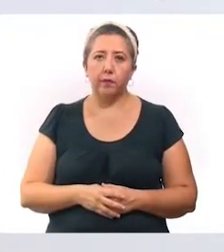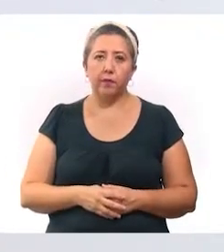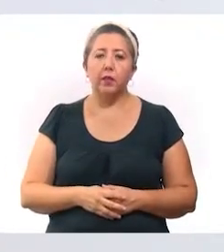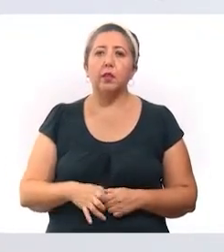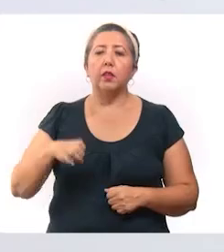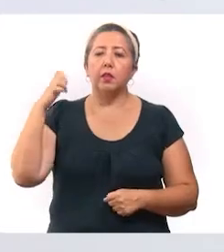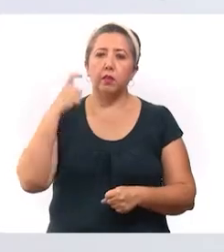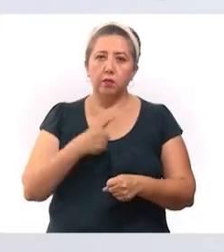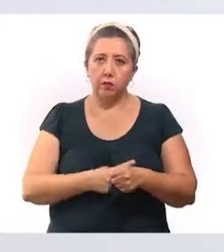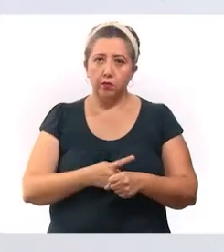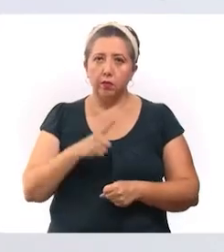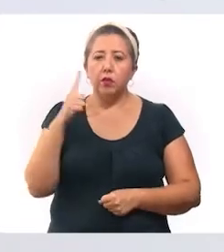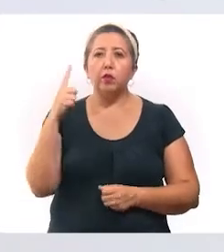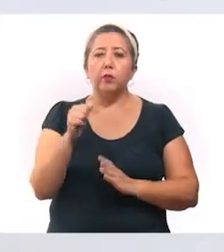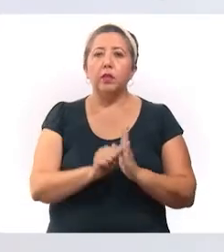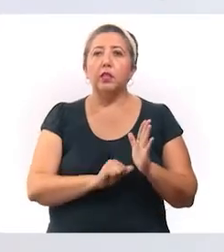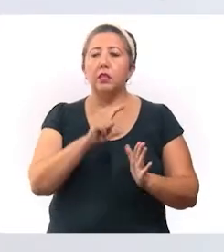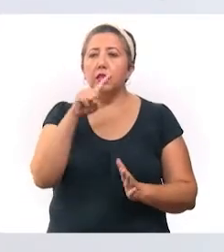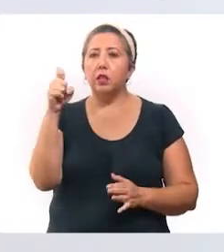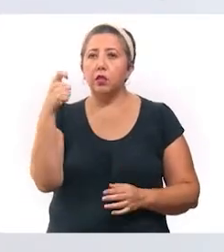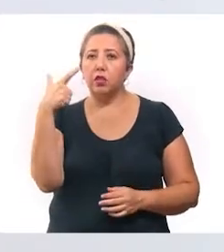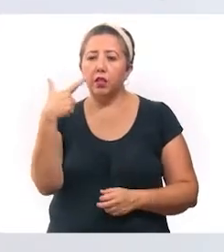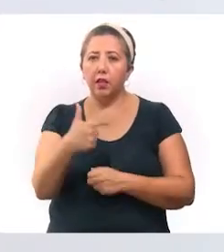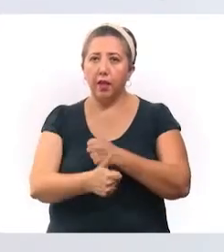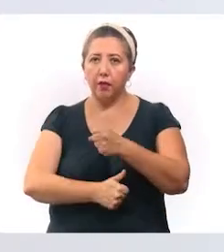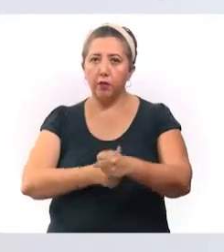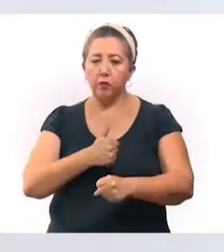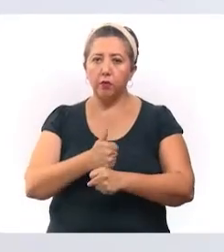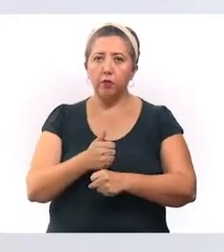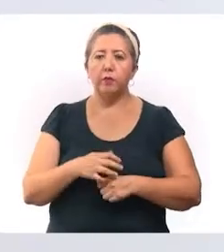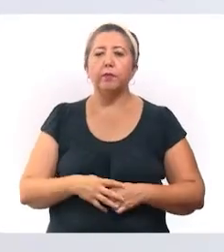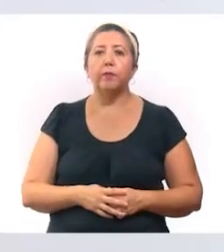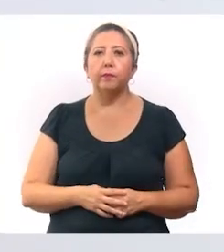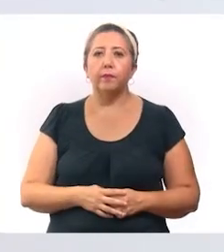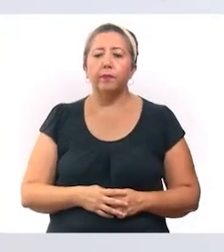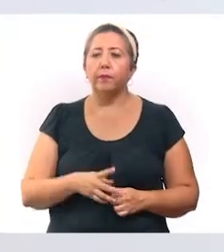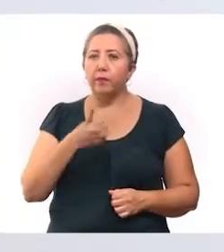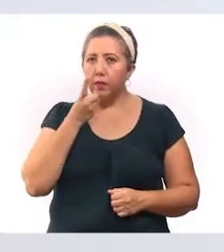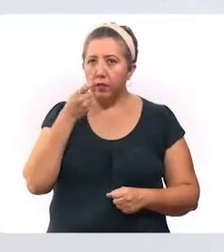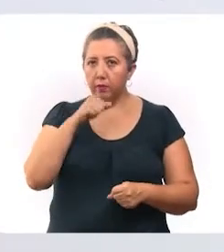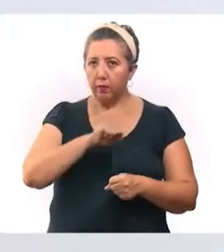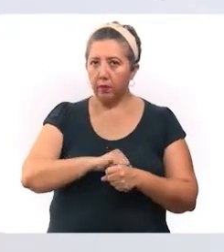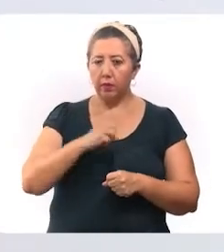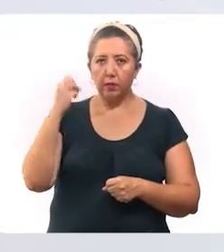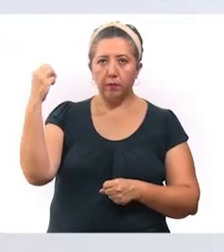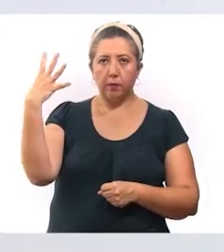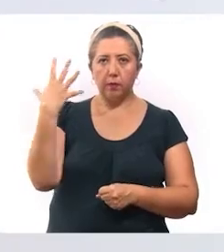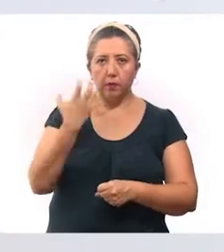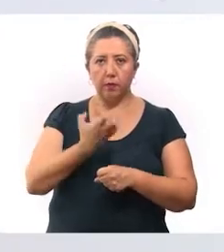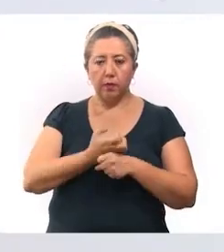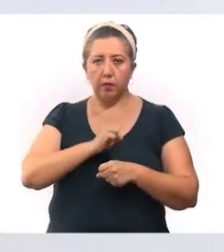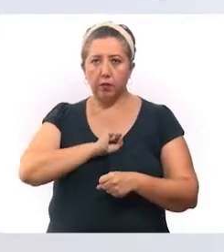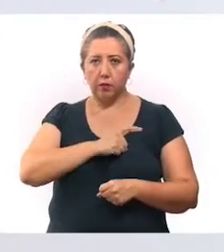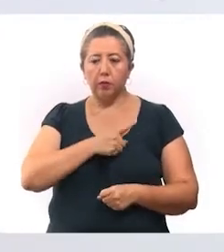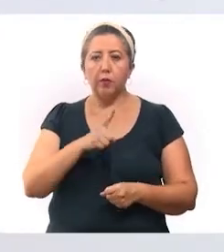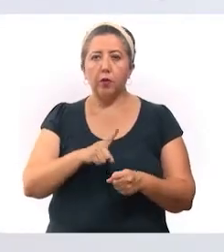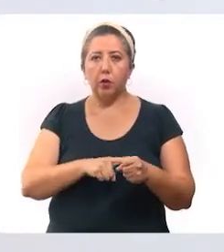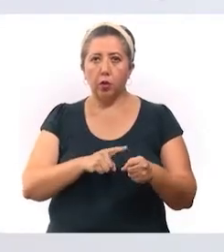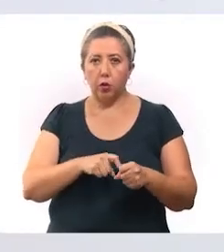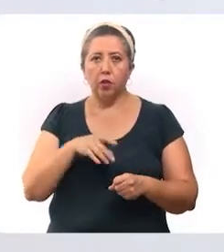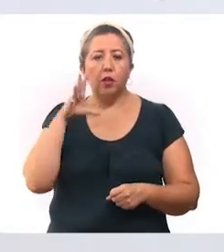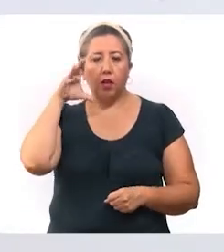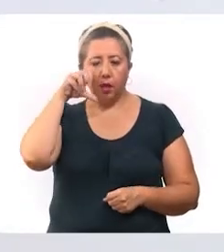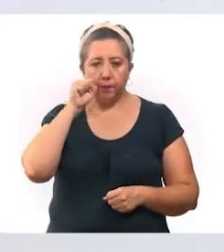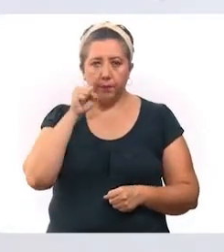El rango de edad de los casos es de 1 mes a 107 años. Los indicadores semanales del Semáforo Estatal de Salud